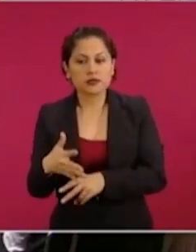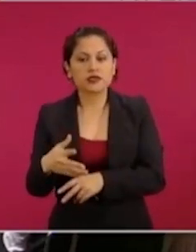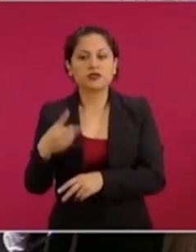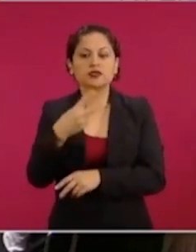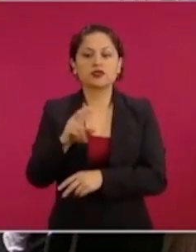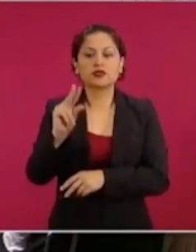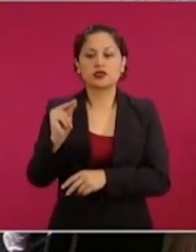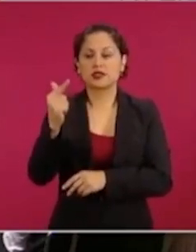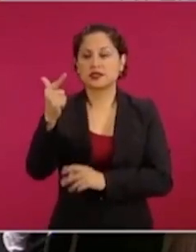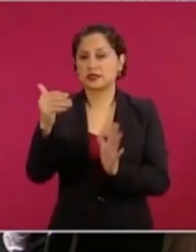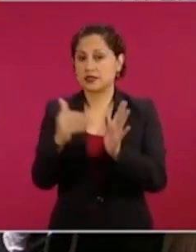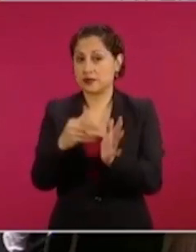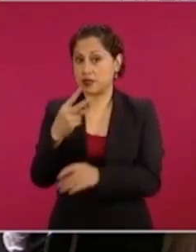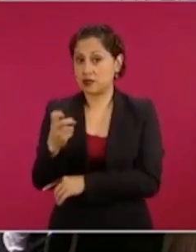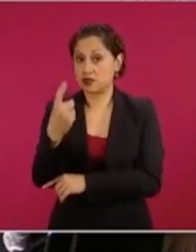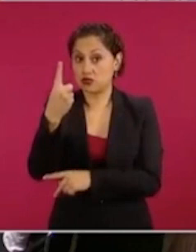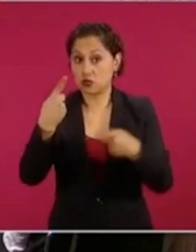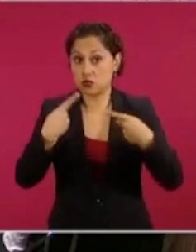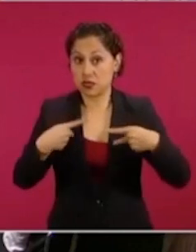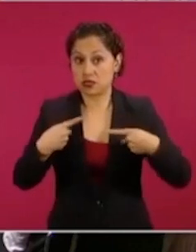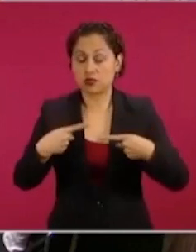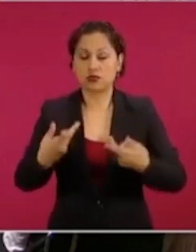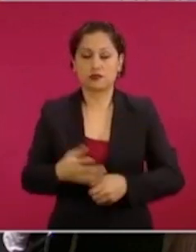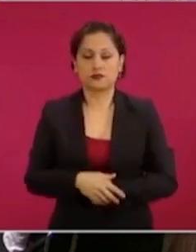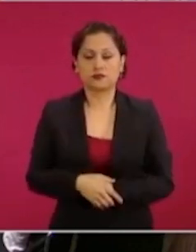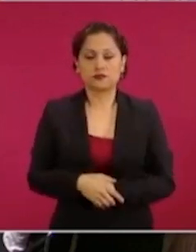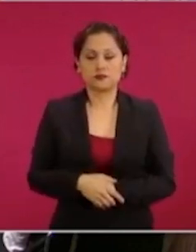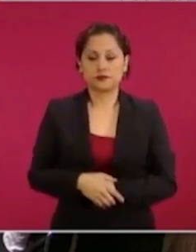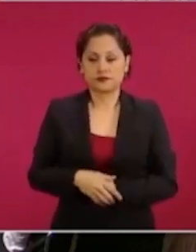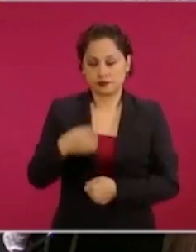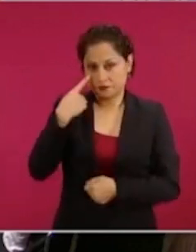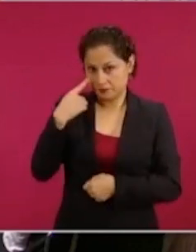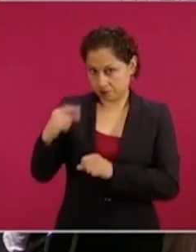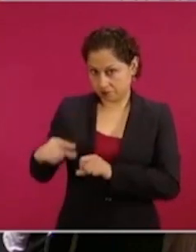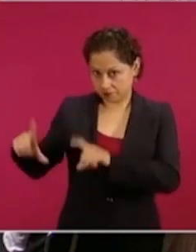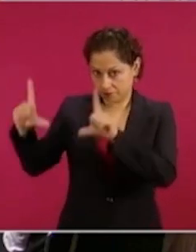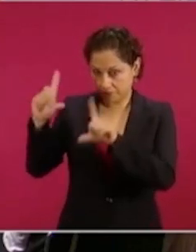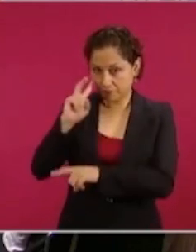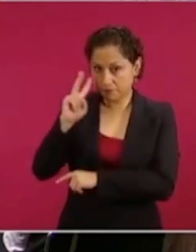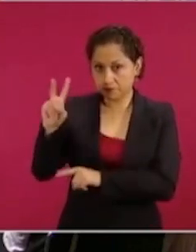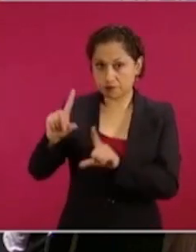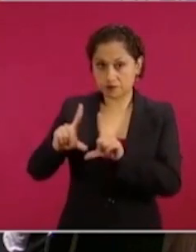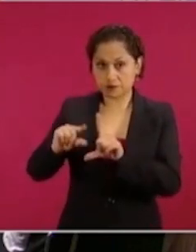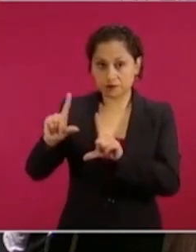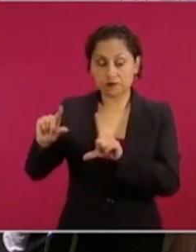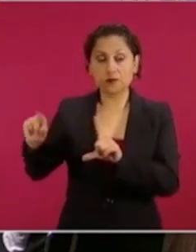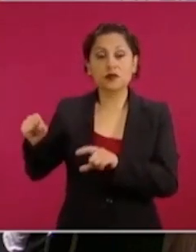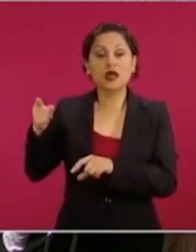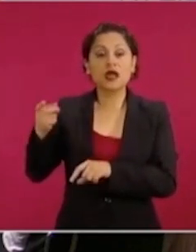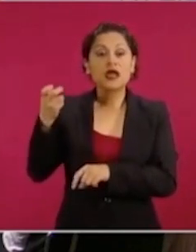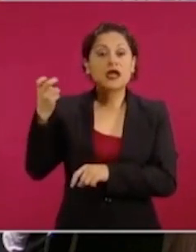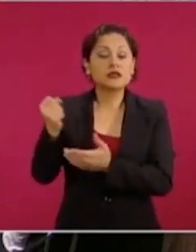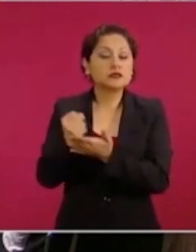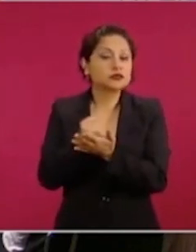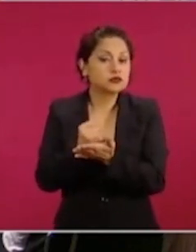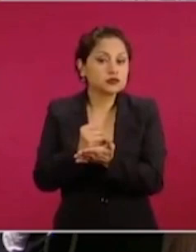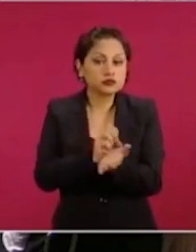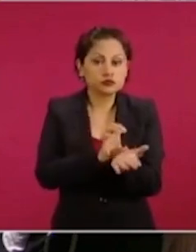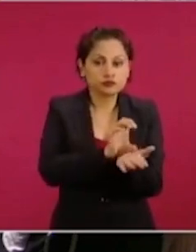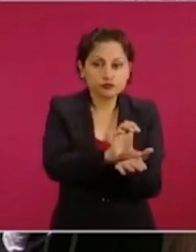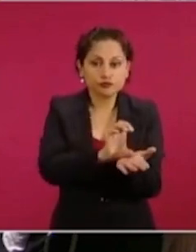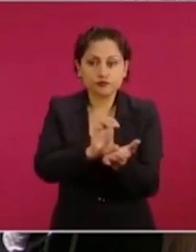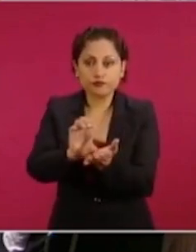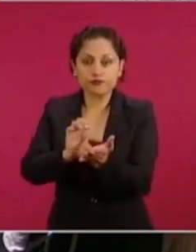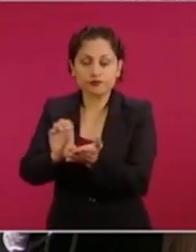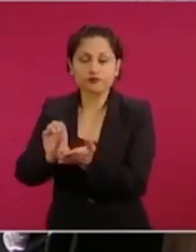Adelante. ¿Y en qué giros están estos créditos que están siendo